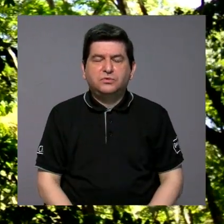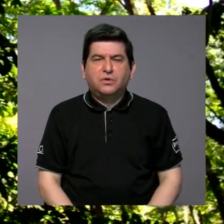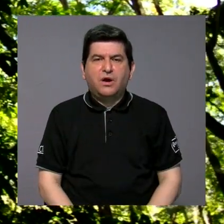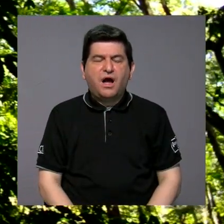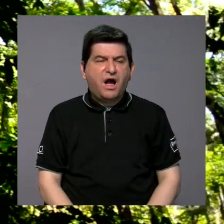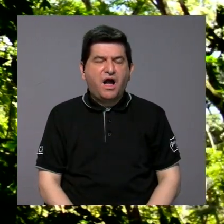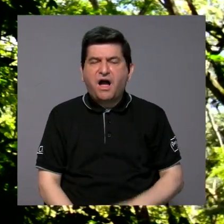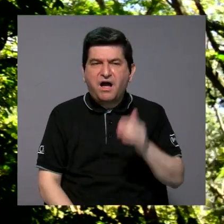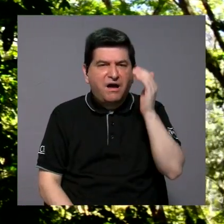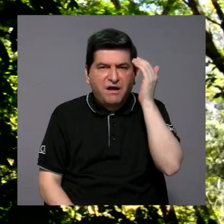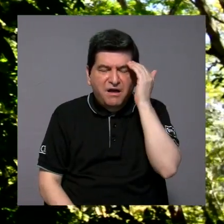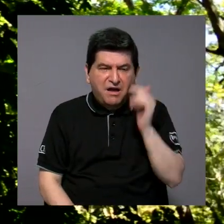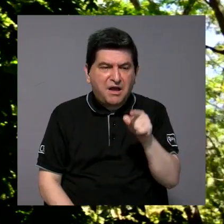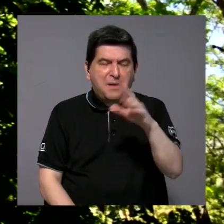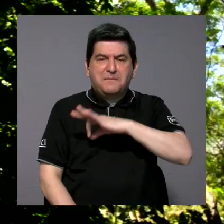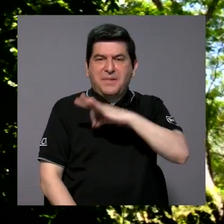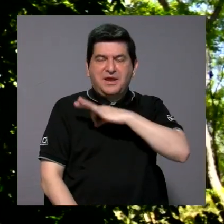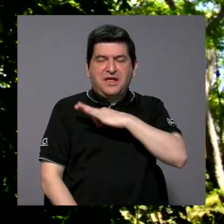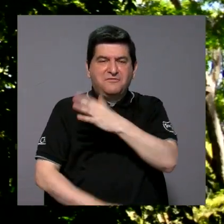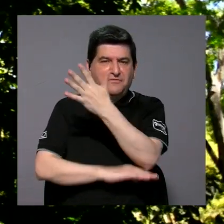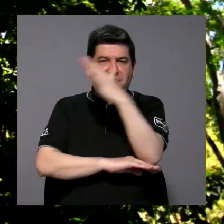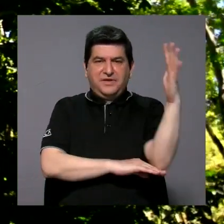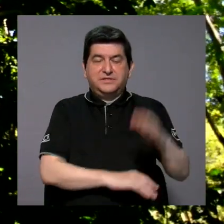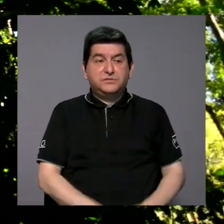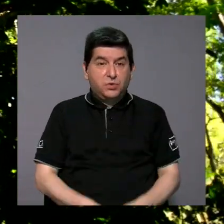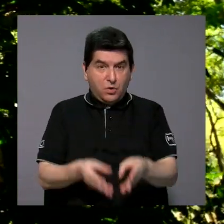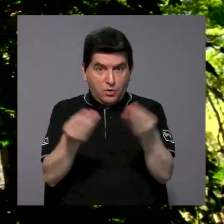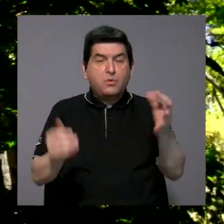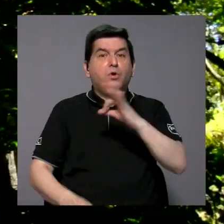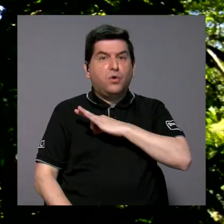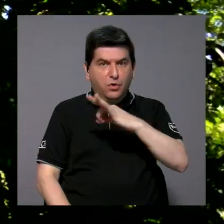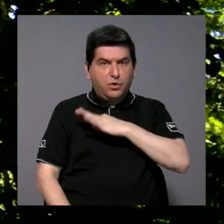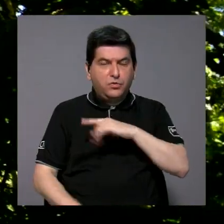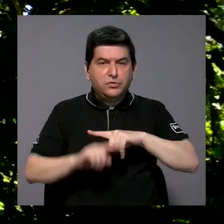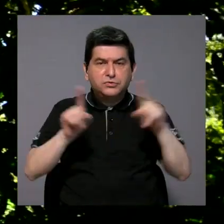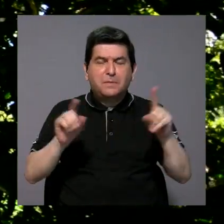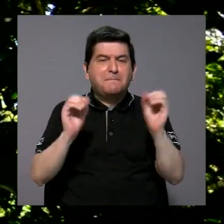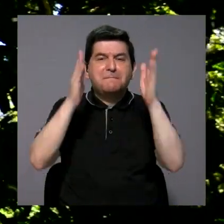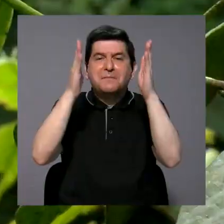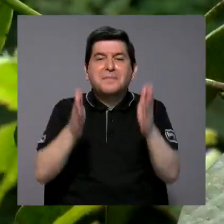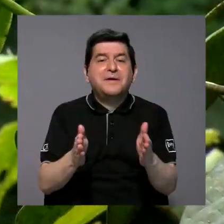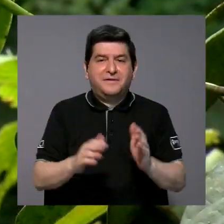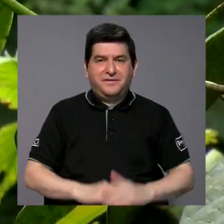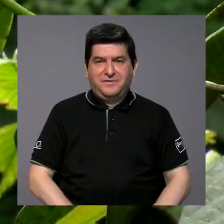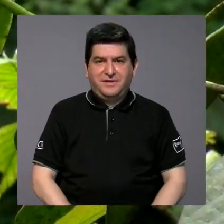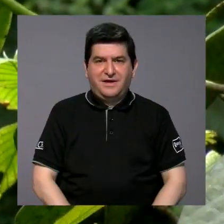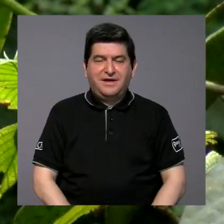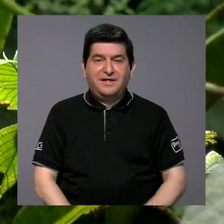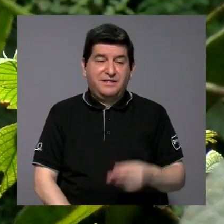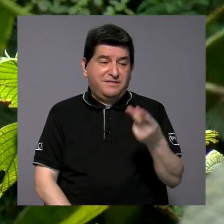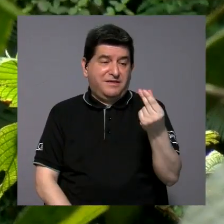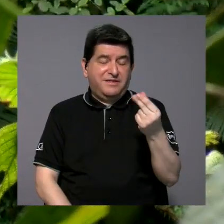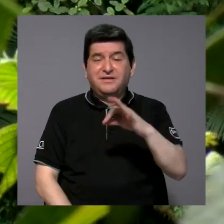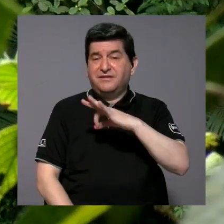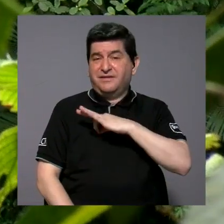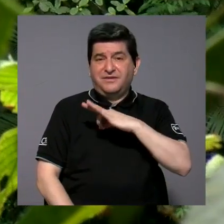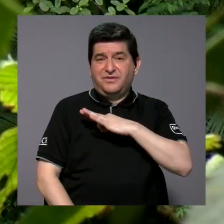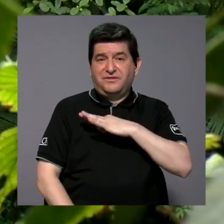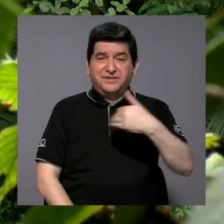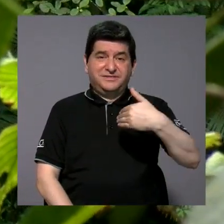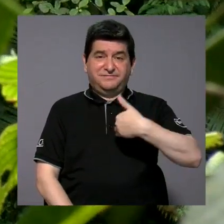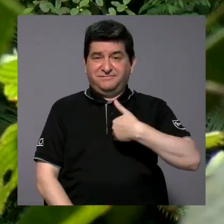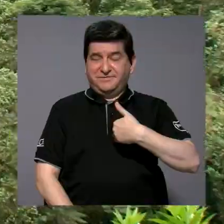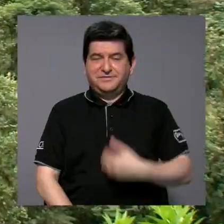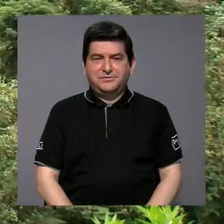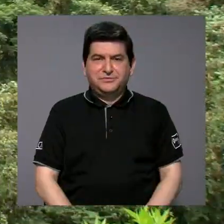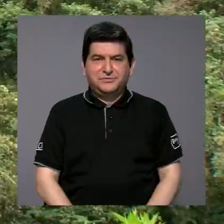reconocen los beneficios de los bosques. Los bosques generan beneficios, pero nadie recibe la plata. Se